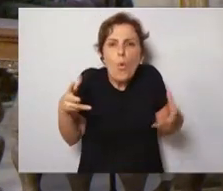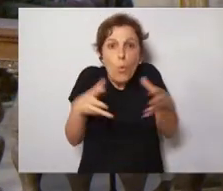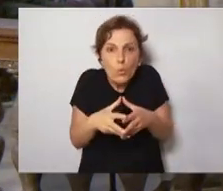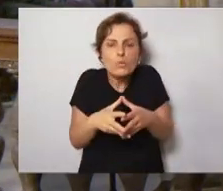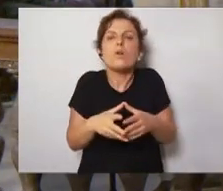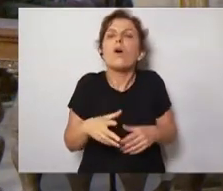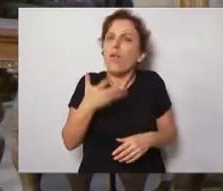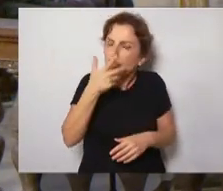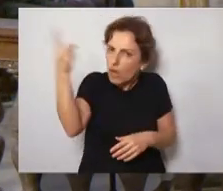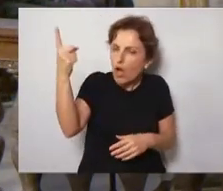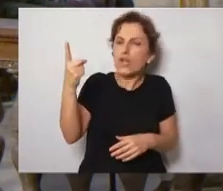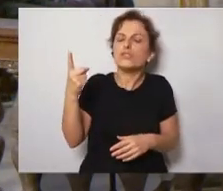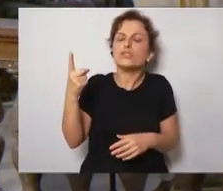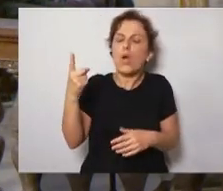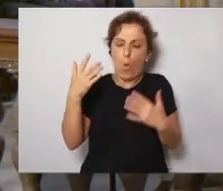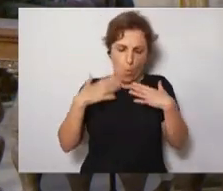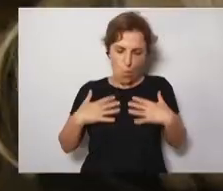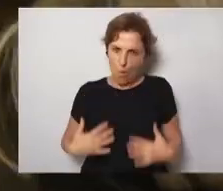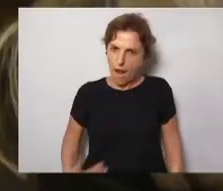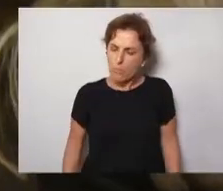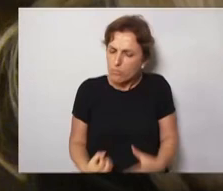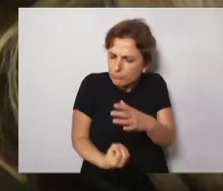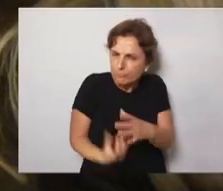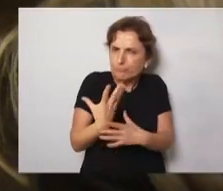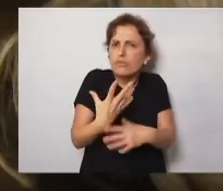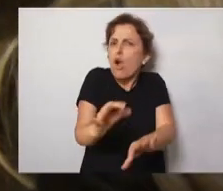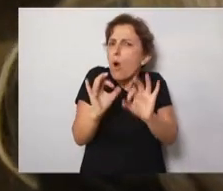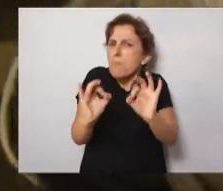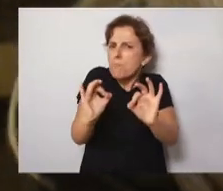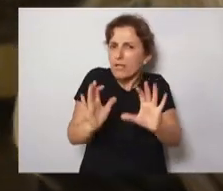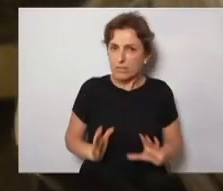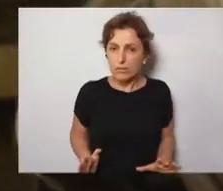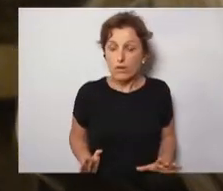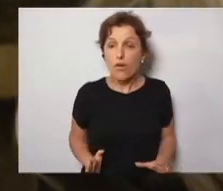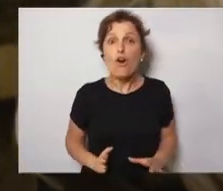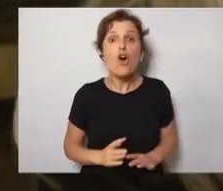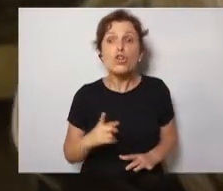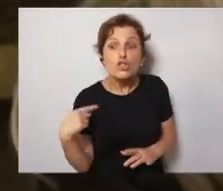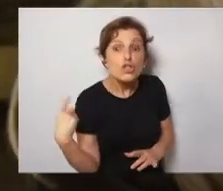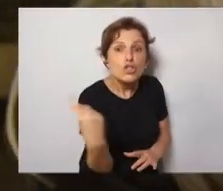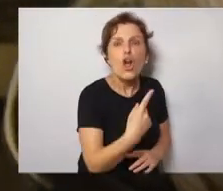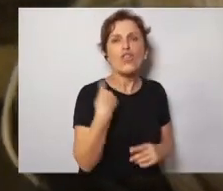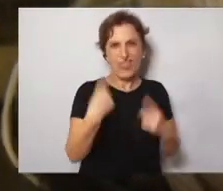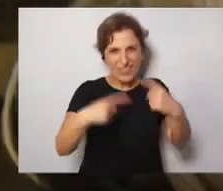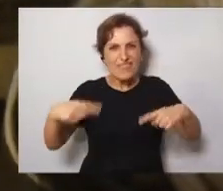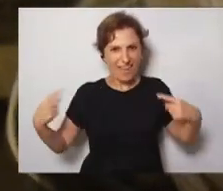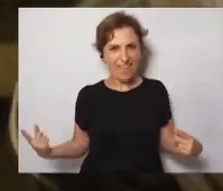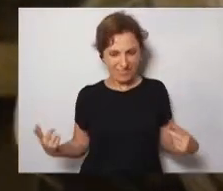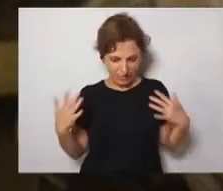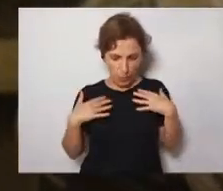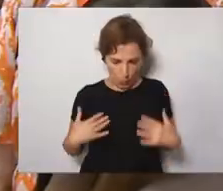el cuerpo según un plan establecido porque si todo fuera en un solo miembro donde estaría el cuerpo